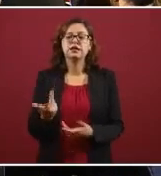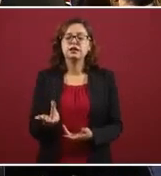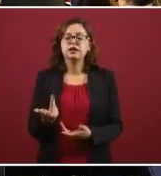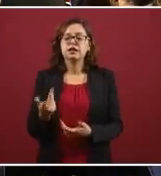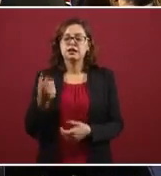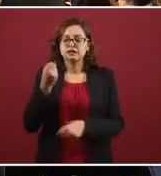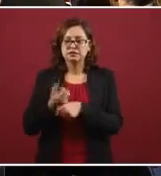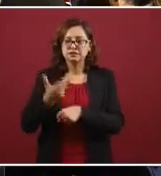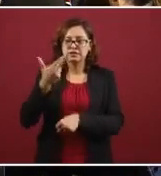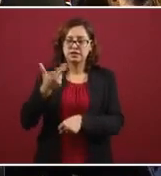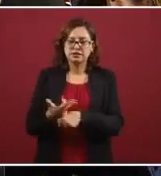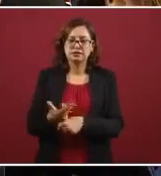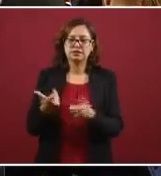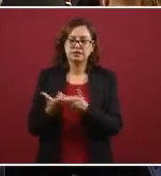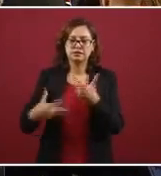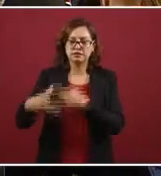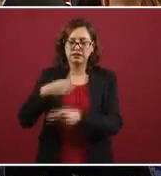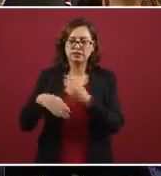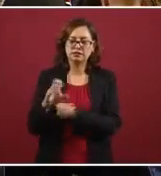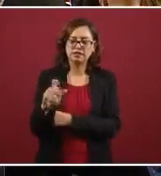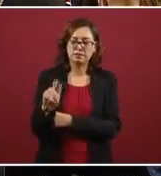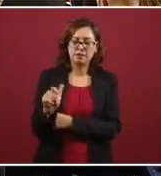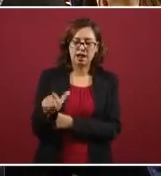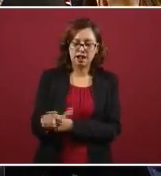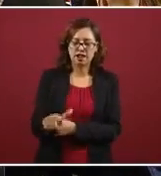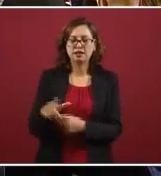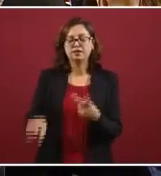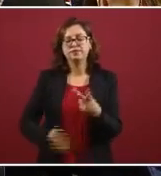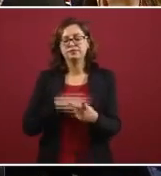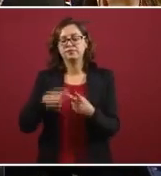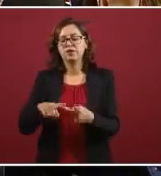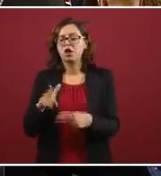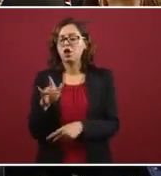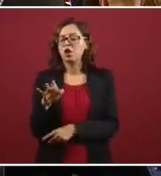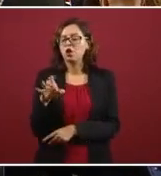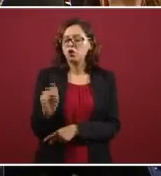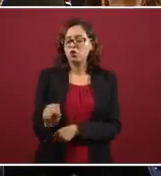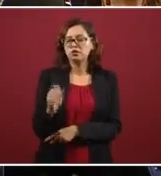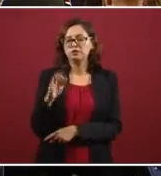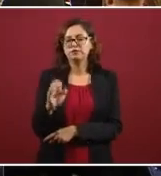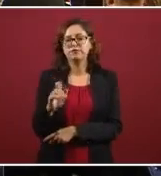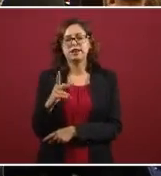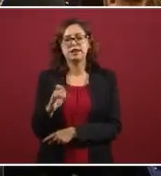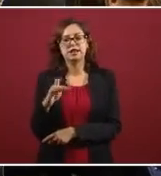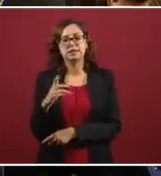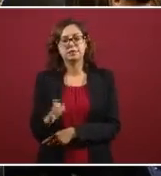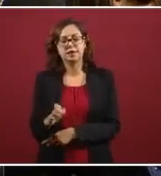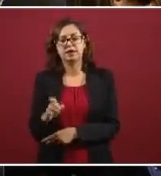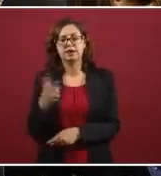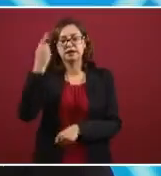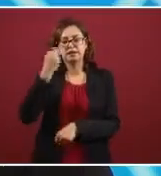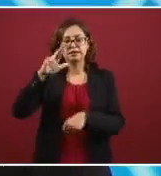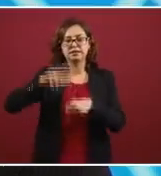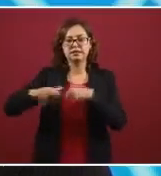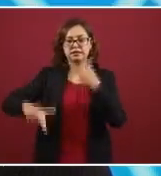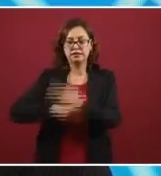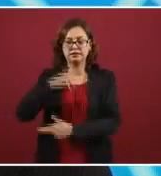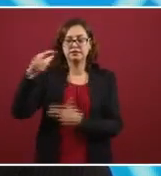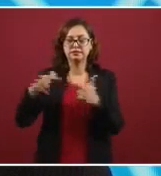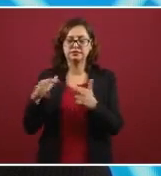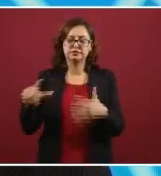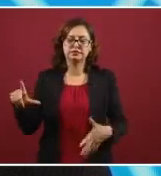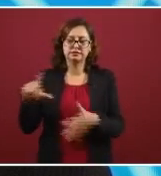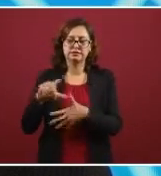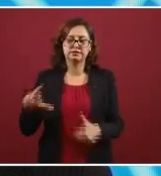Latina y el Caribe, CEPAL. Al señor Luis Felipe López Calva, director regional para América Latina